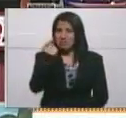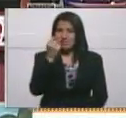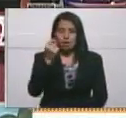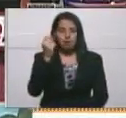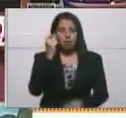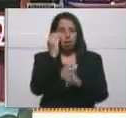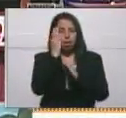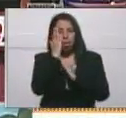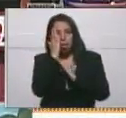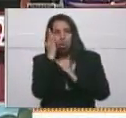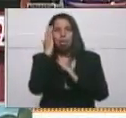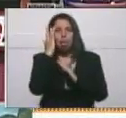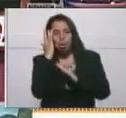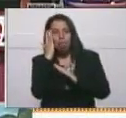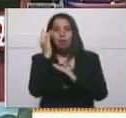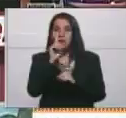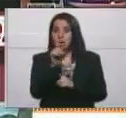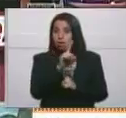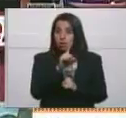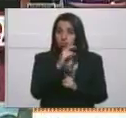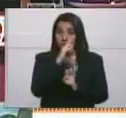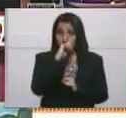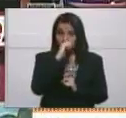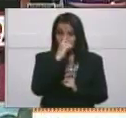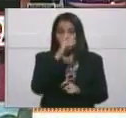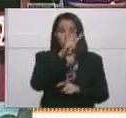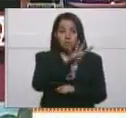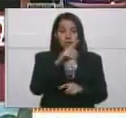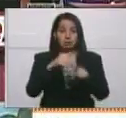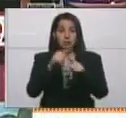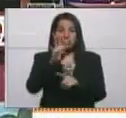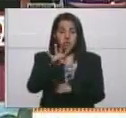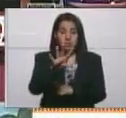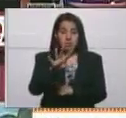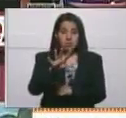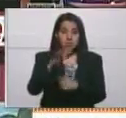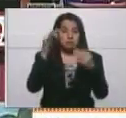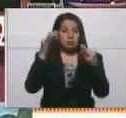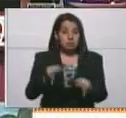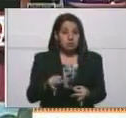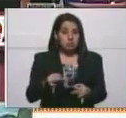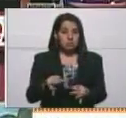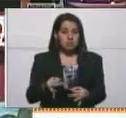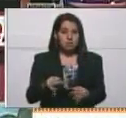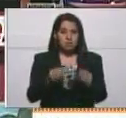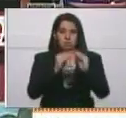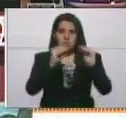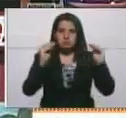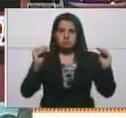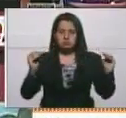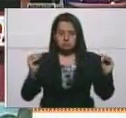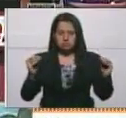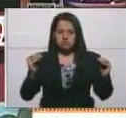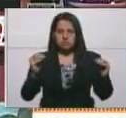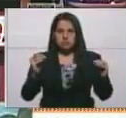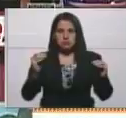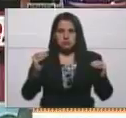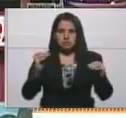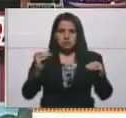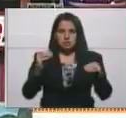duerma en los laureles. 4x4, correcto. Ya saben ustedes, a todos